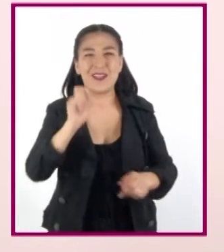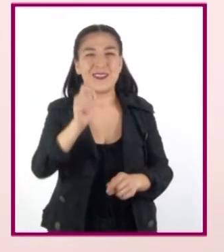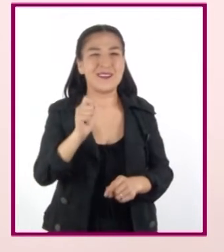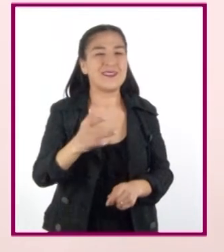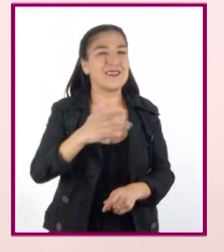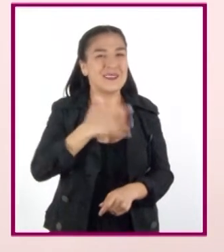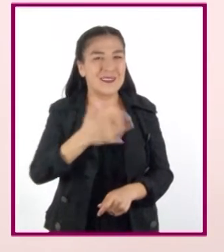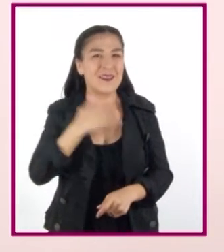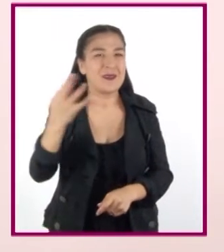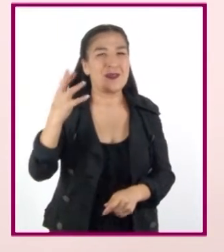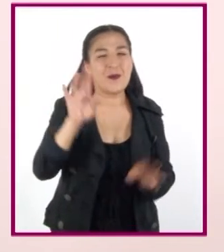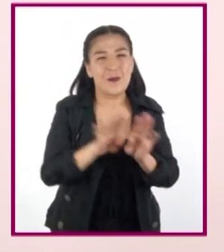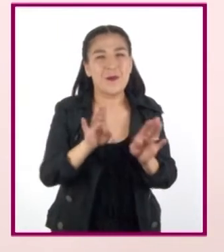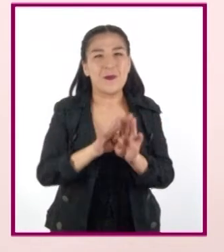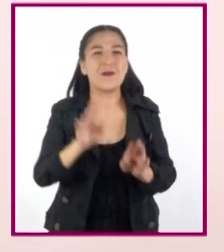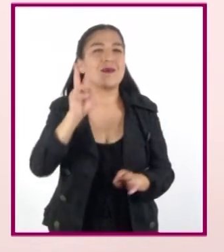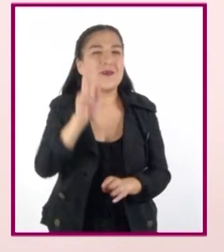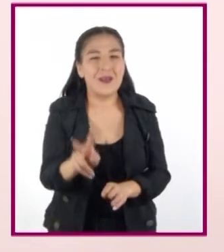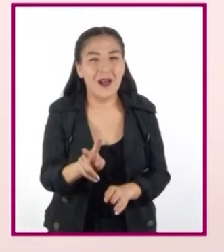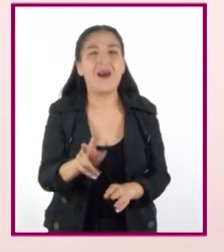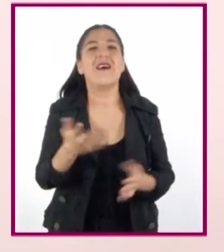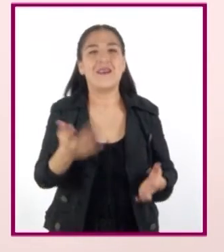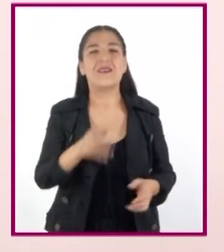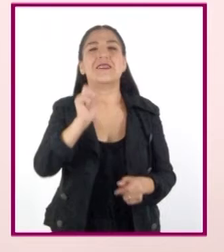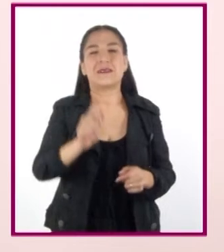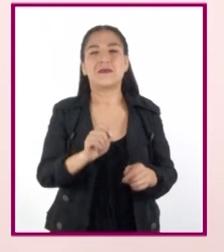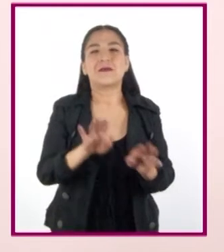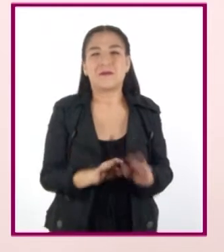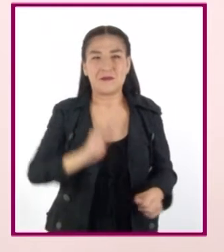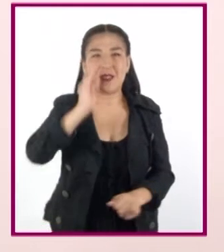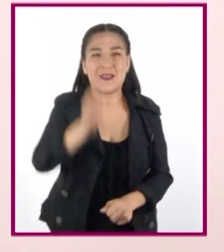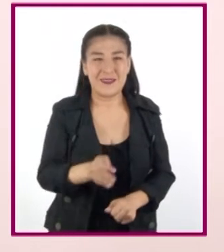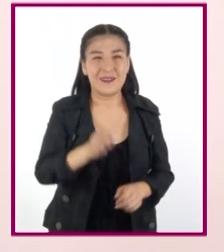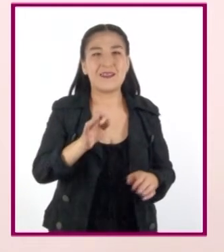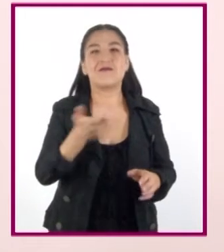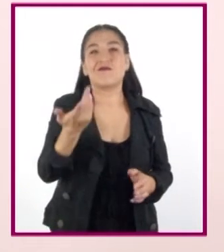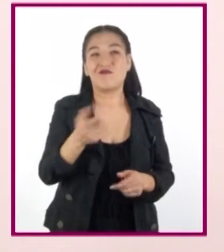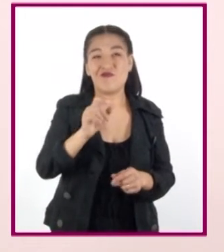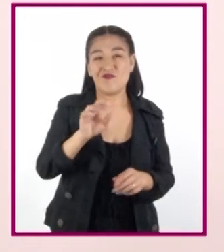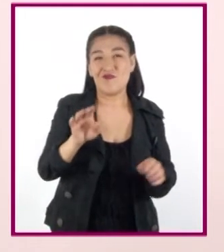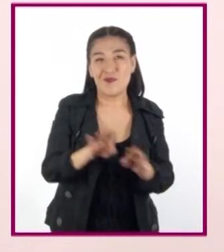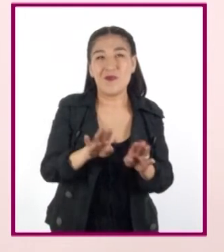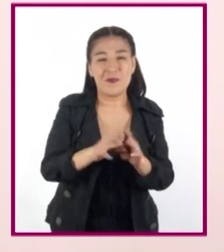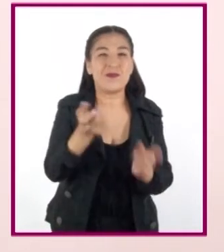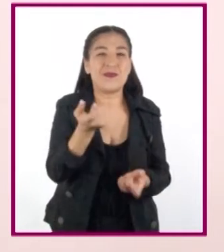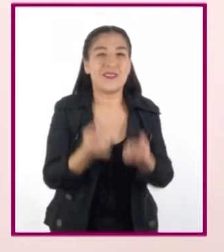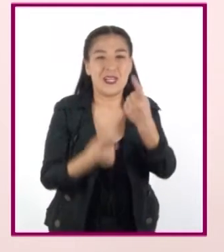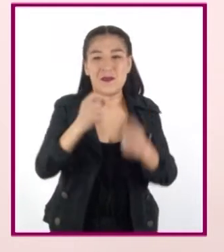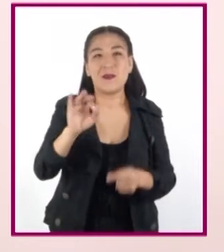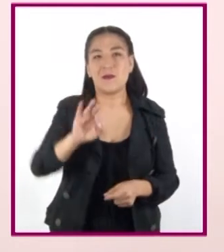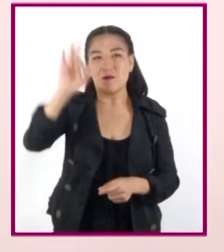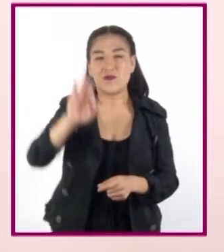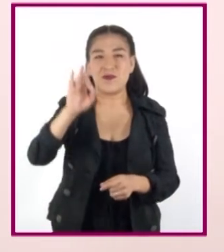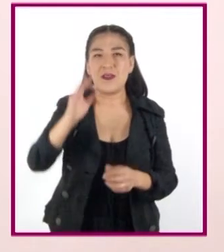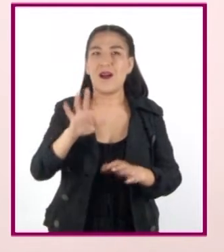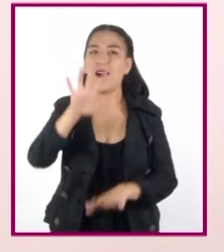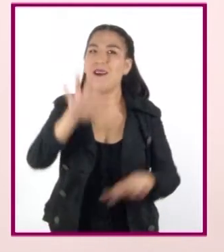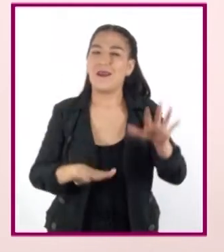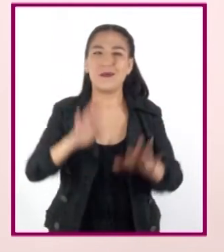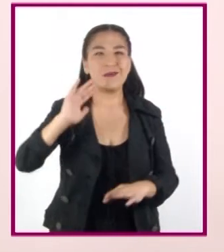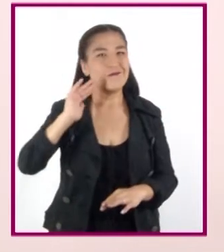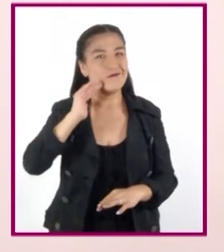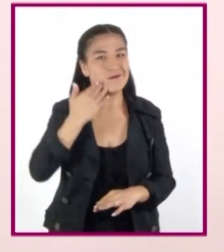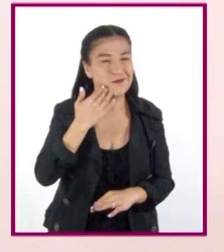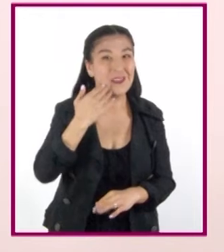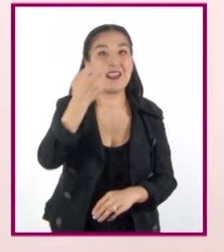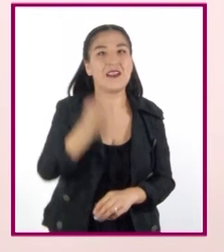cómo sentirnos y podría afirmar que un alto porcentaje de toda esta información es distorsionada y afecta el